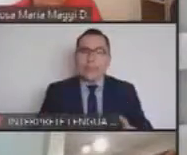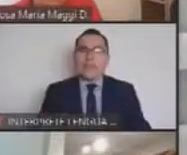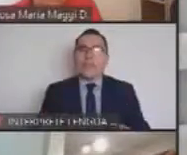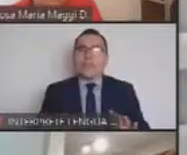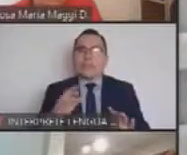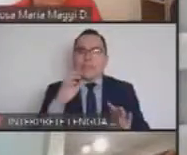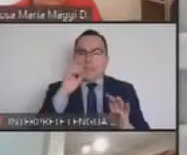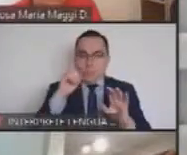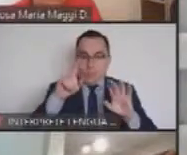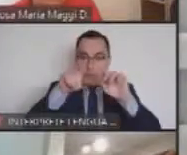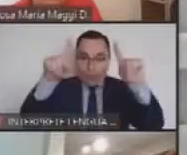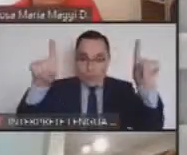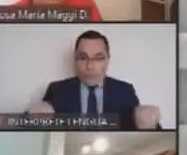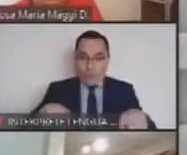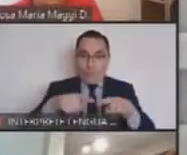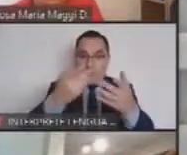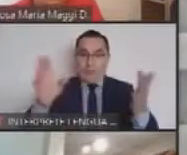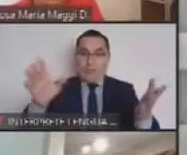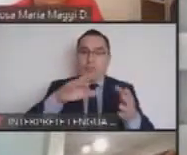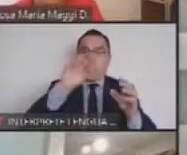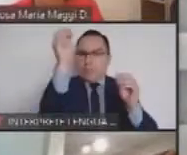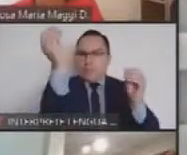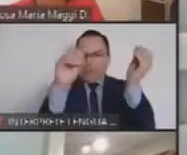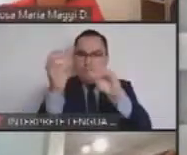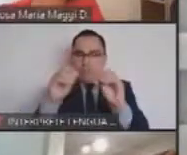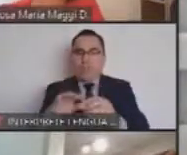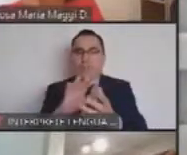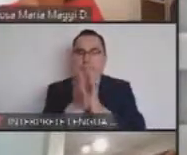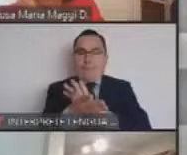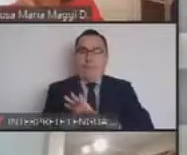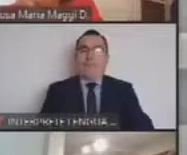un marco general para luego abordar el eje específico.